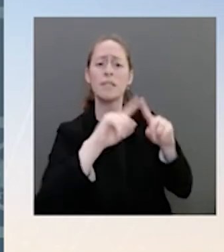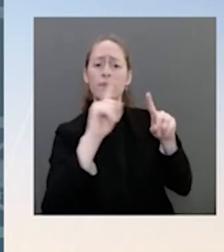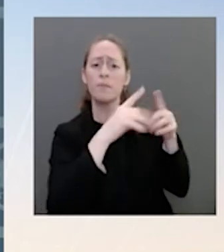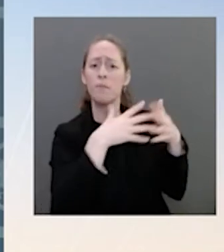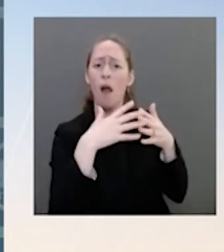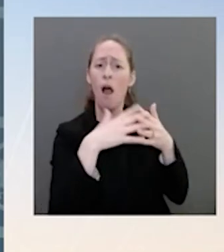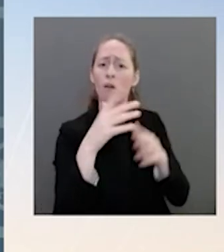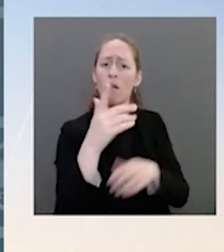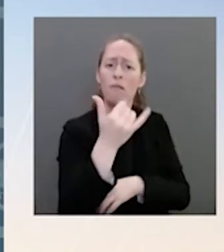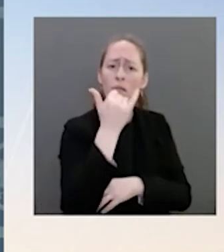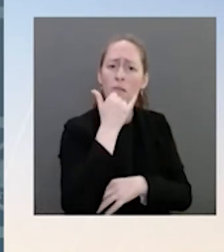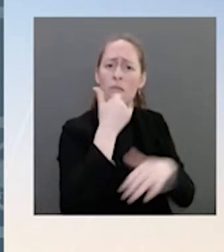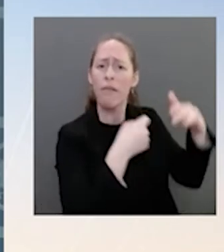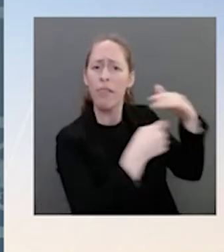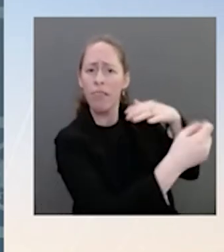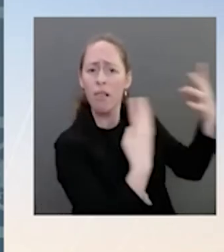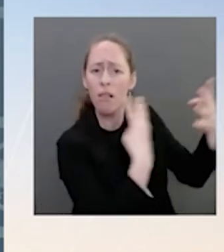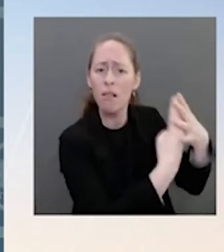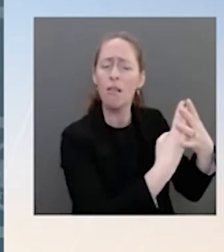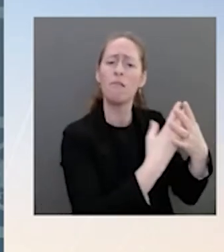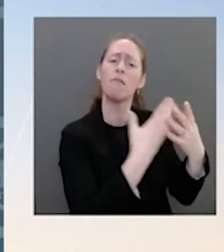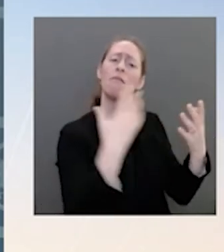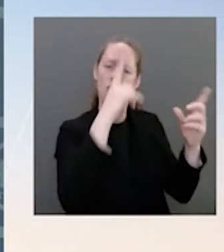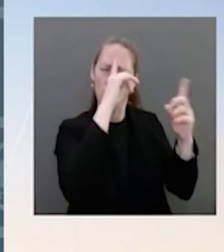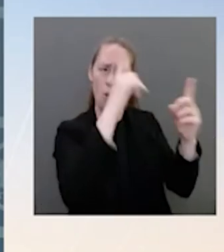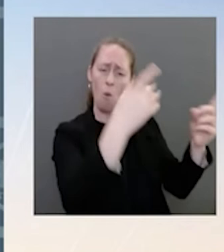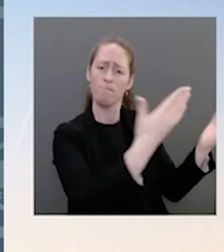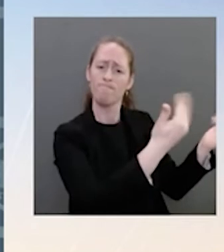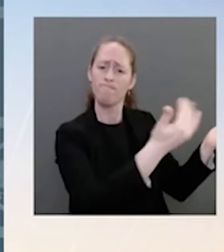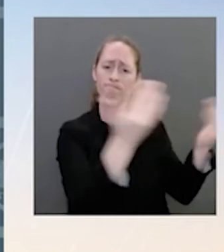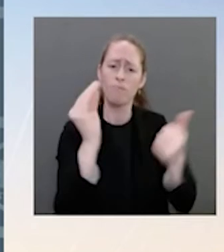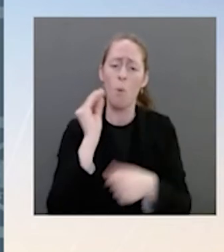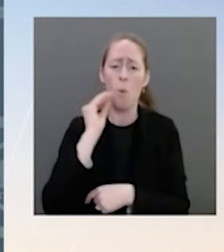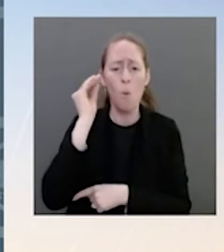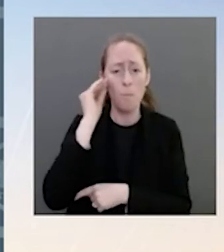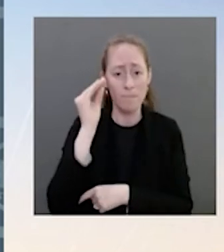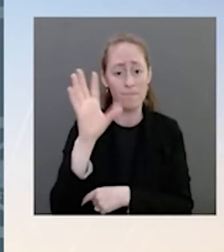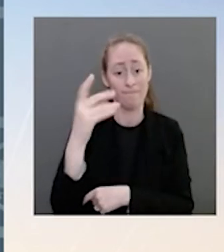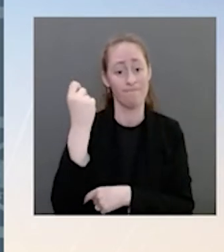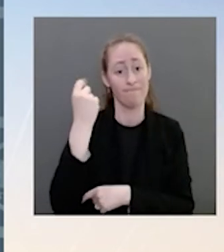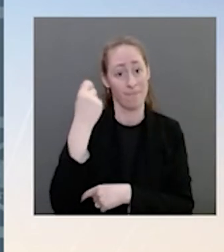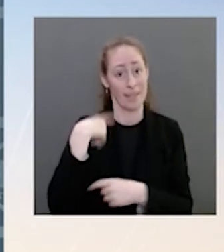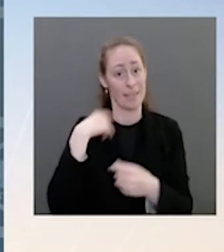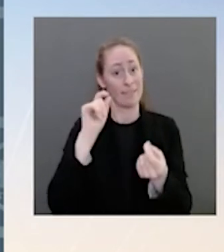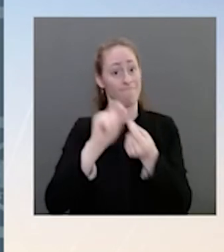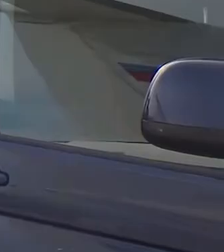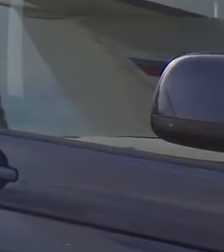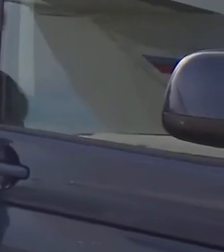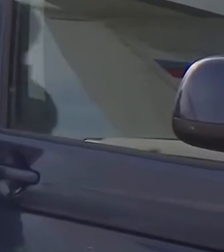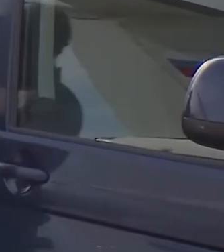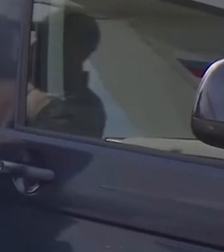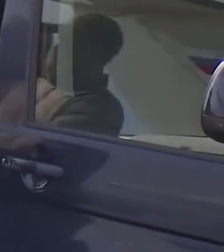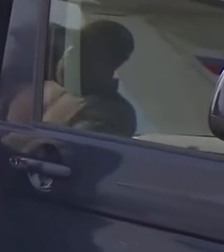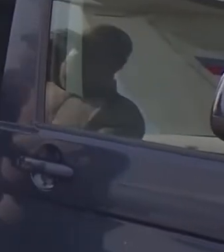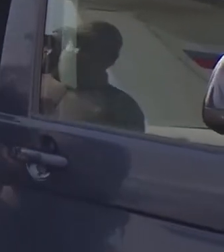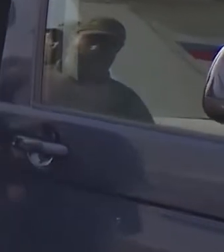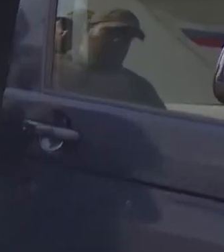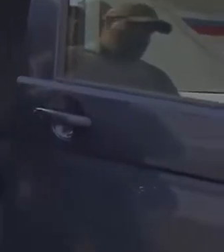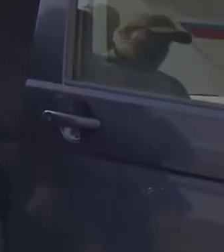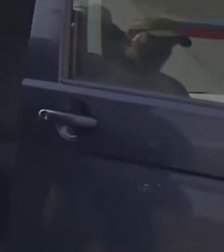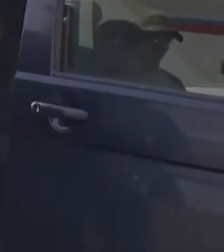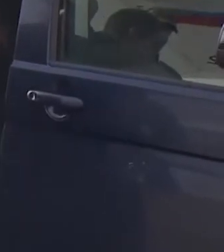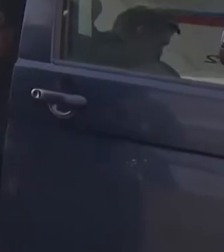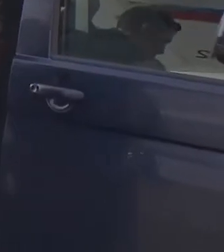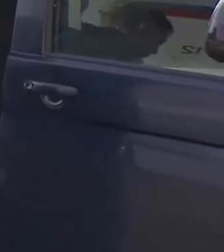extranjero pero no puedo adelantarles que procesos o enfoques vamos a tomar frente a ellos el kremlin también anunció el intercambio pero sin entregar